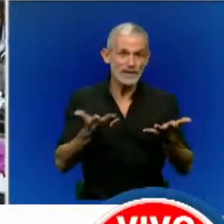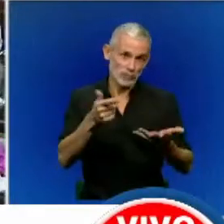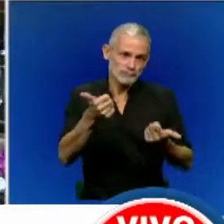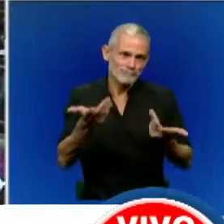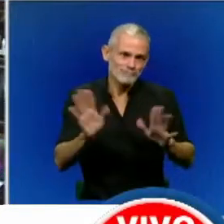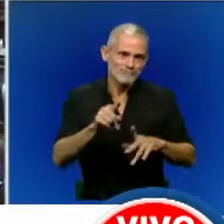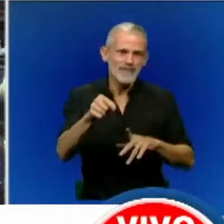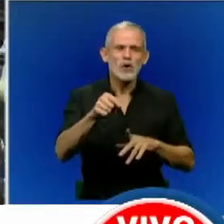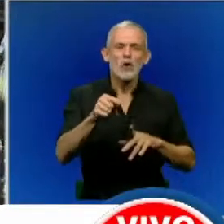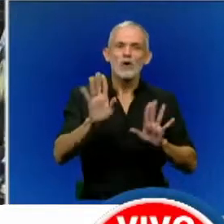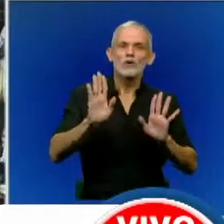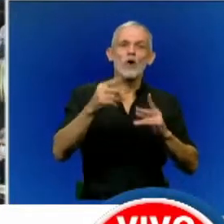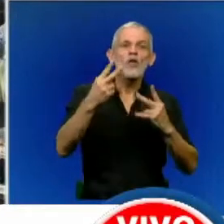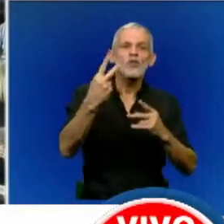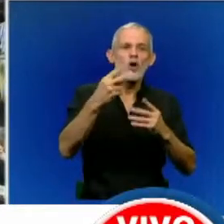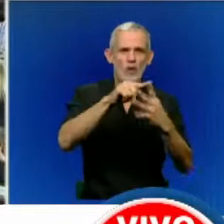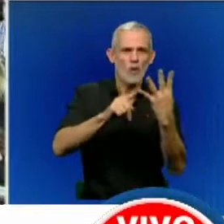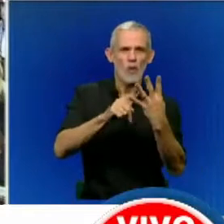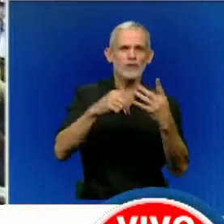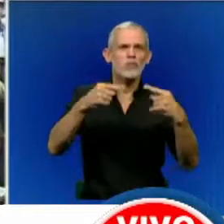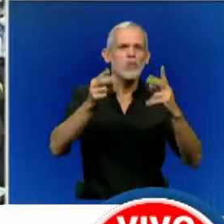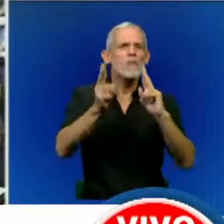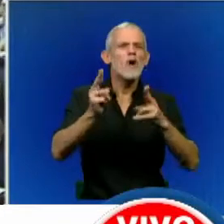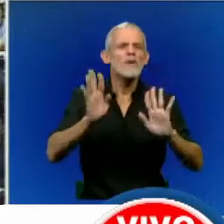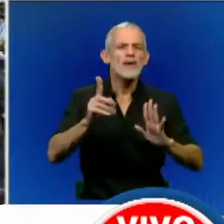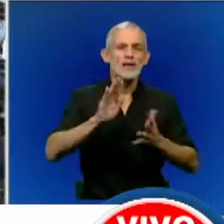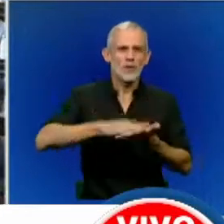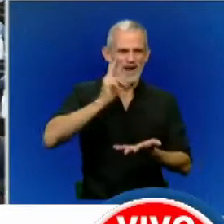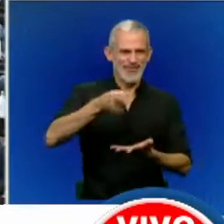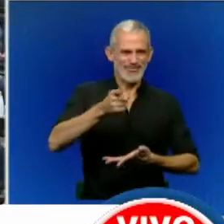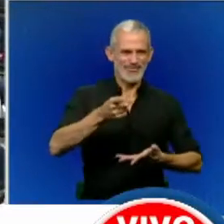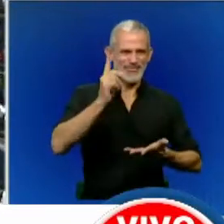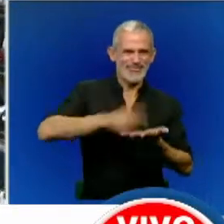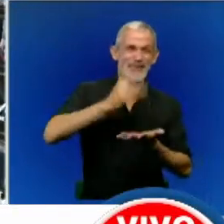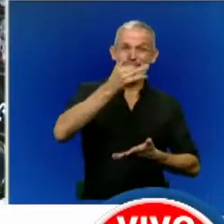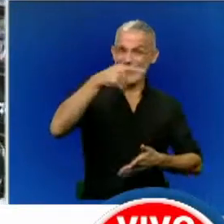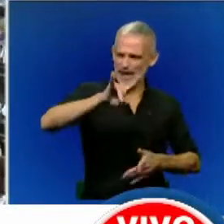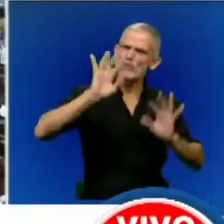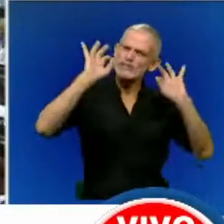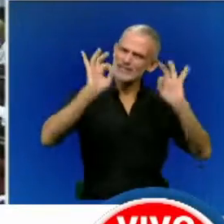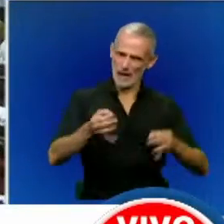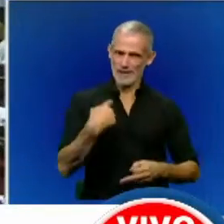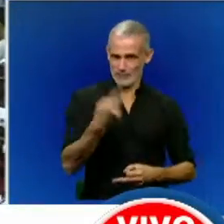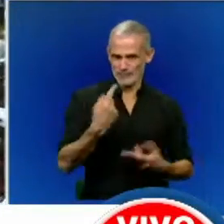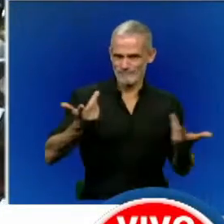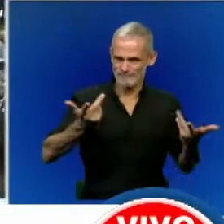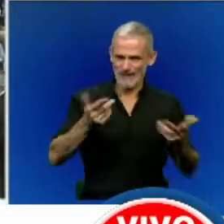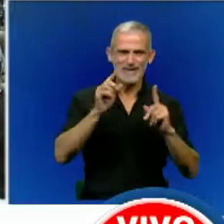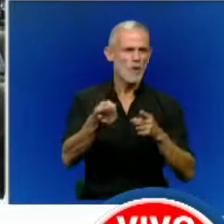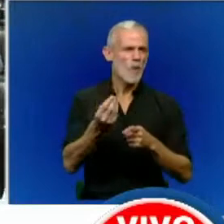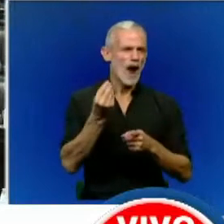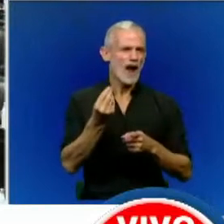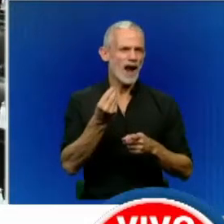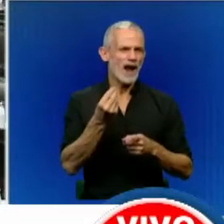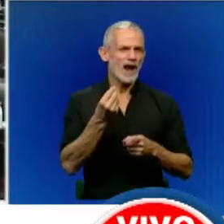las materias prohibidas, son dos de las cuatro materias prohibidas de decreto de necesidad y urgencia. Lo sabemos. Lo que no quita es